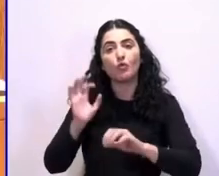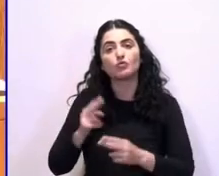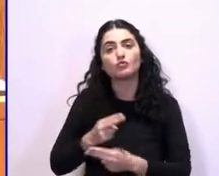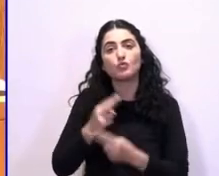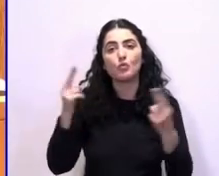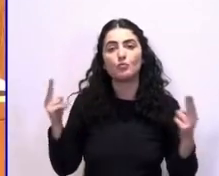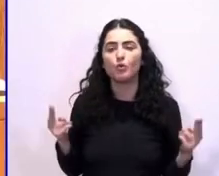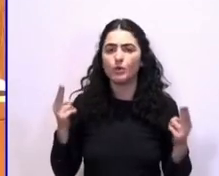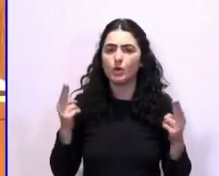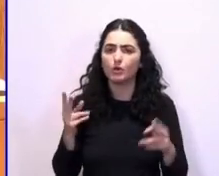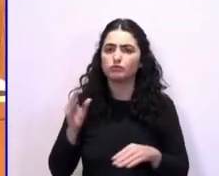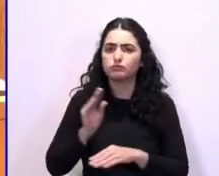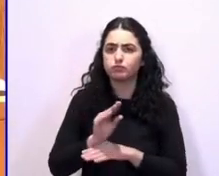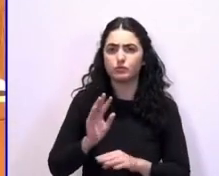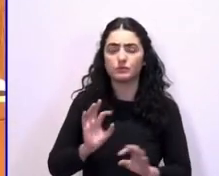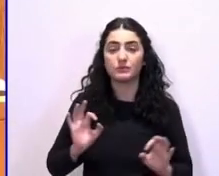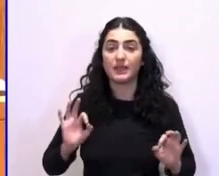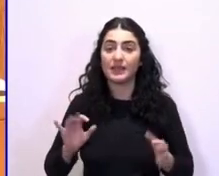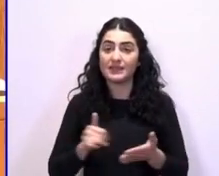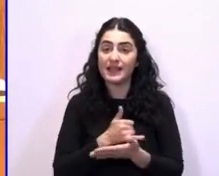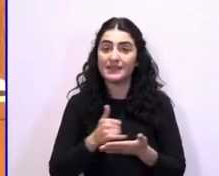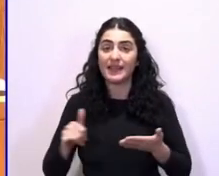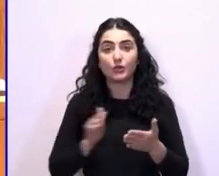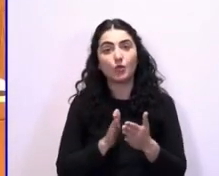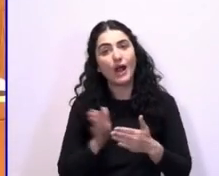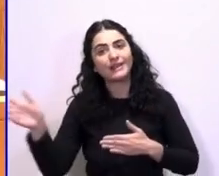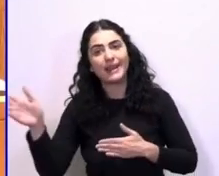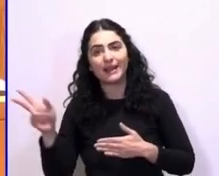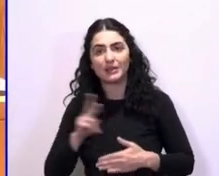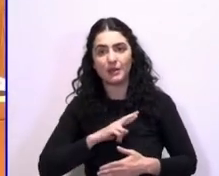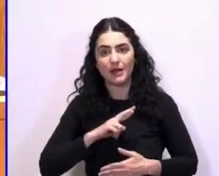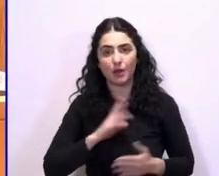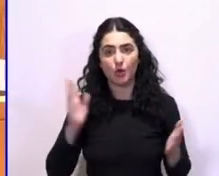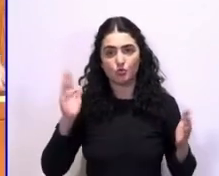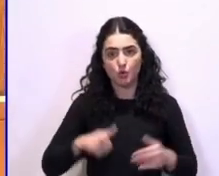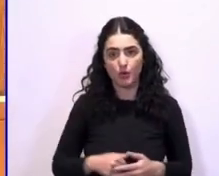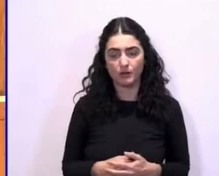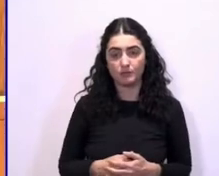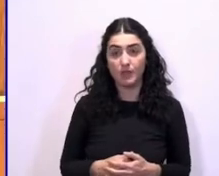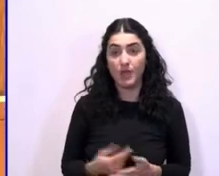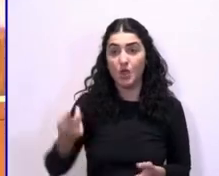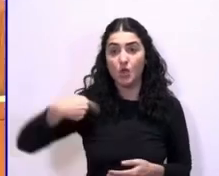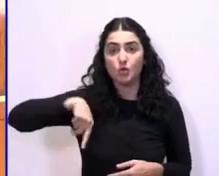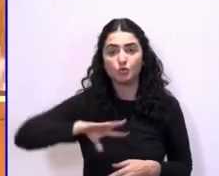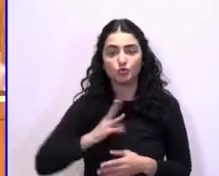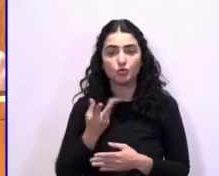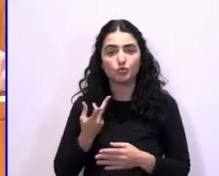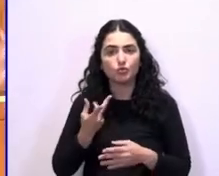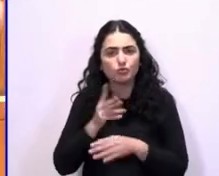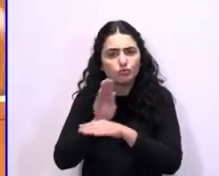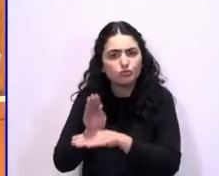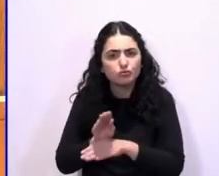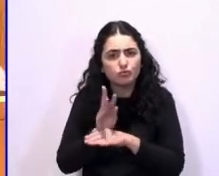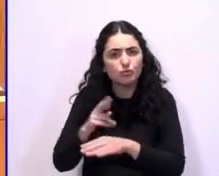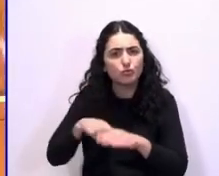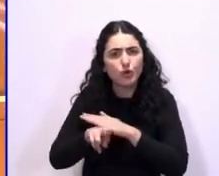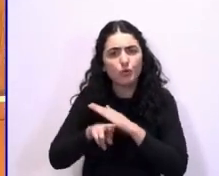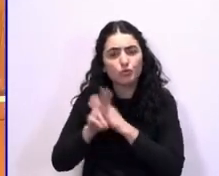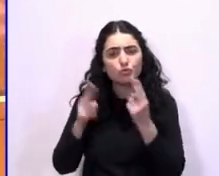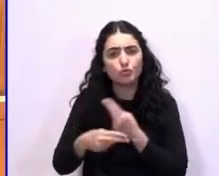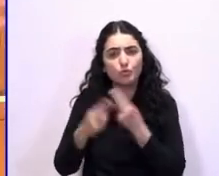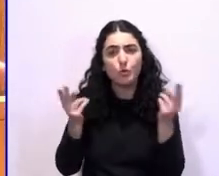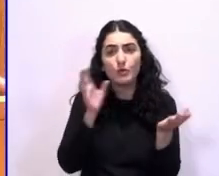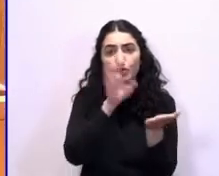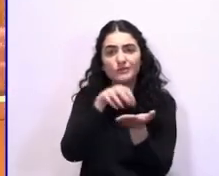sin ofertar la asignatura alternativa a la religión. Y estamos sosteniendo con recursos públicos unos centros que